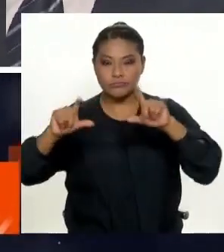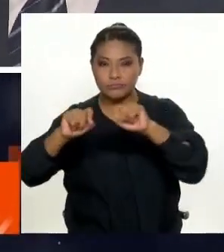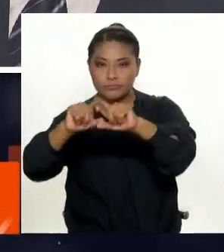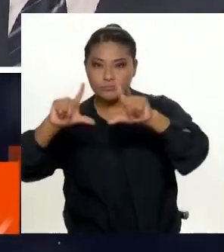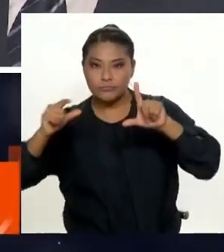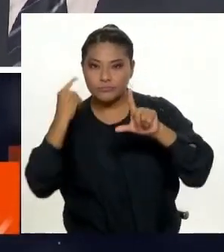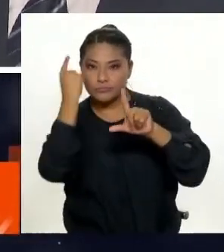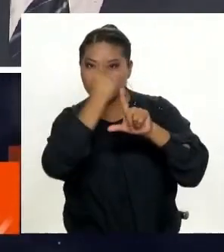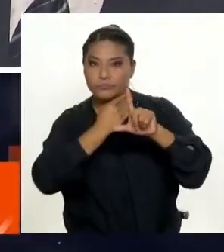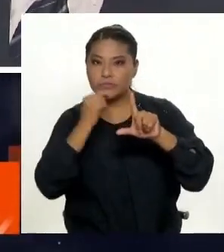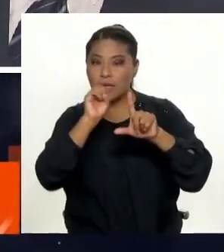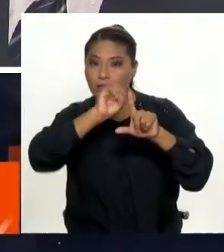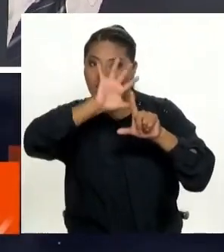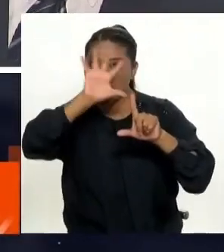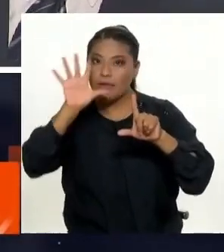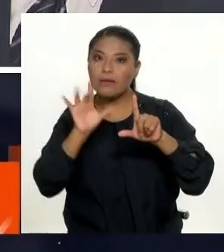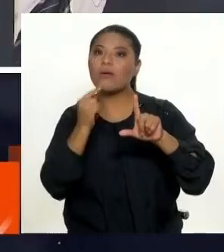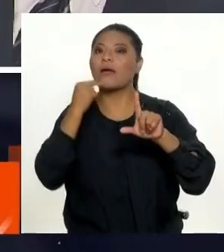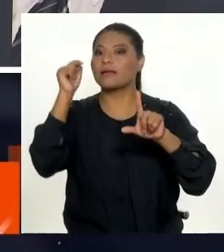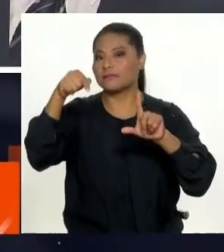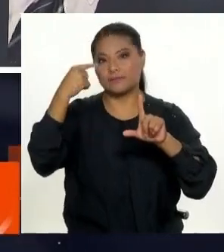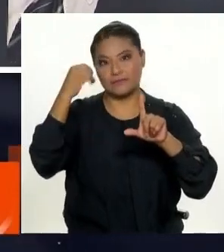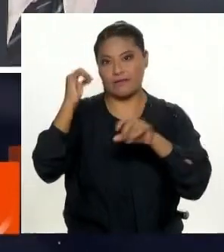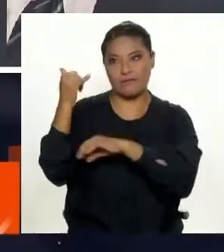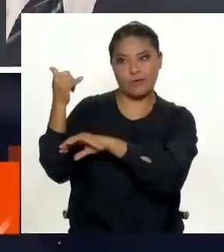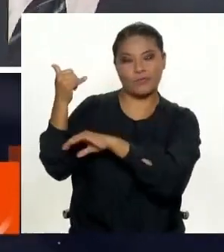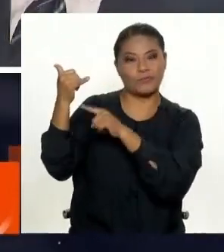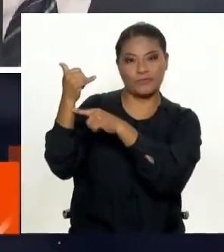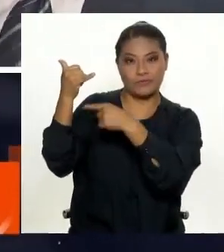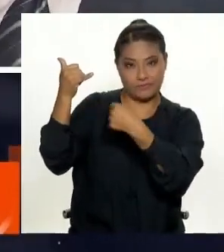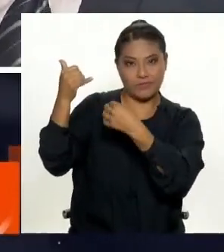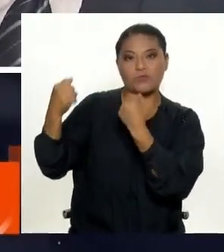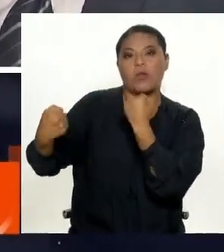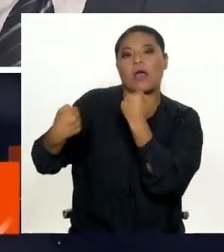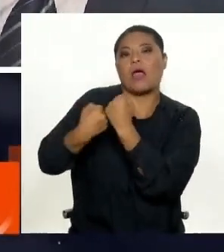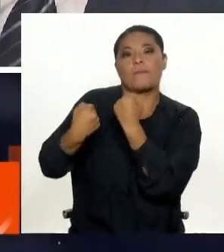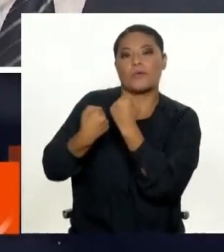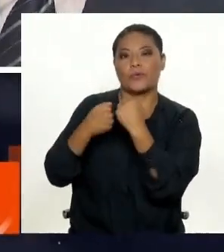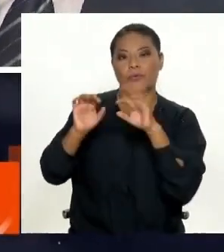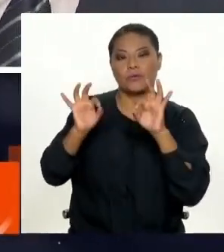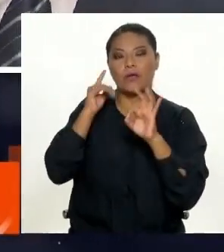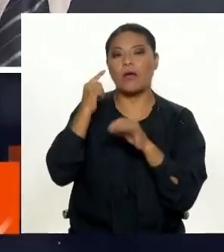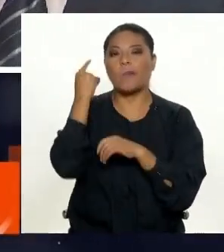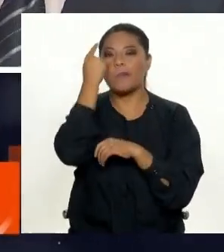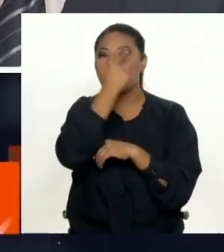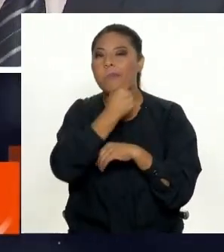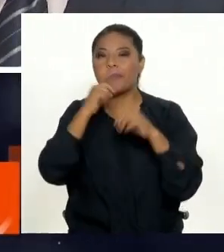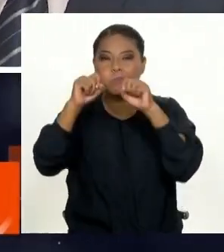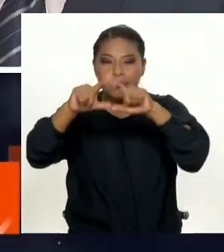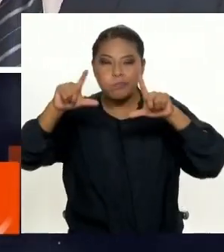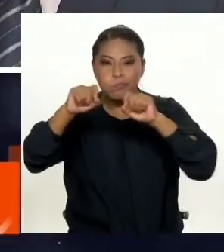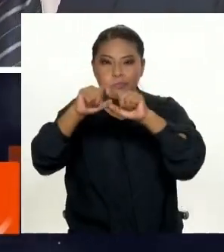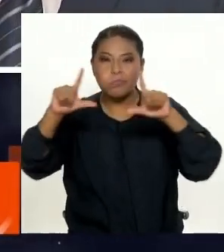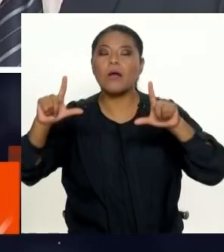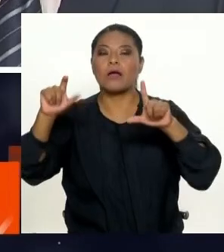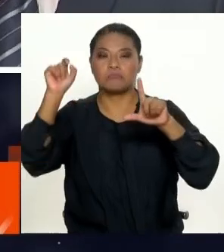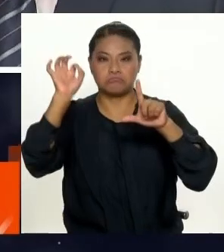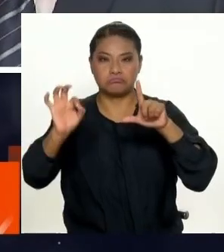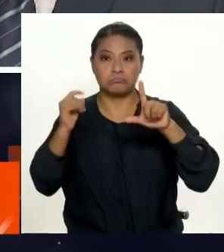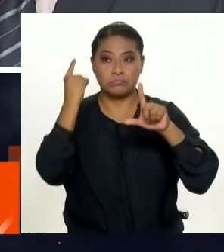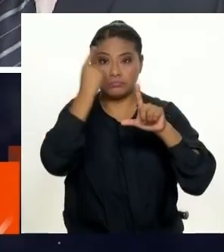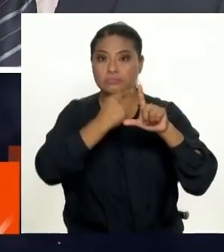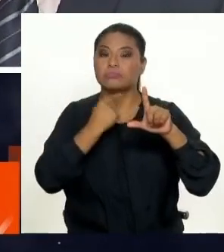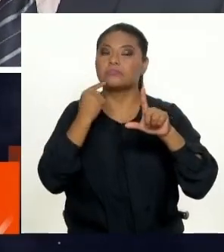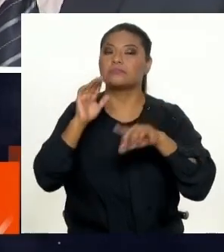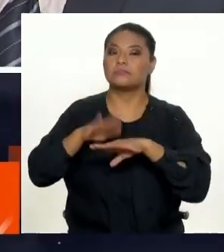suficientemente nítidas para que se pueda identificar plenamente al agresor o al perpetrador del hecho delictivo. Al parecer, el